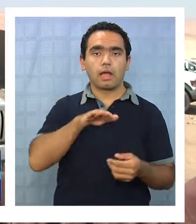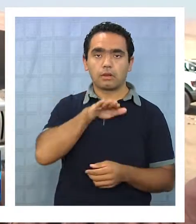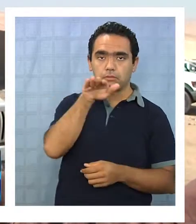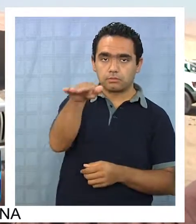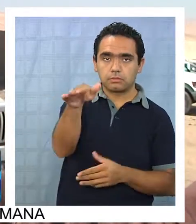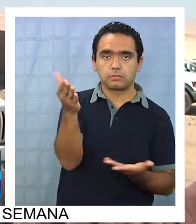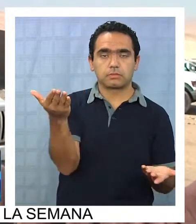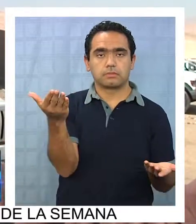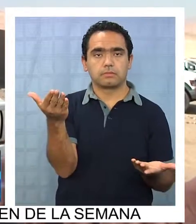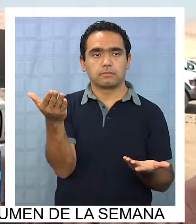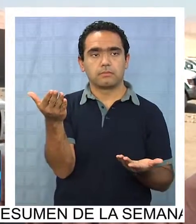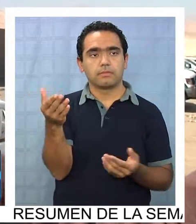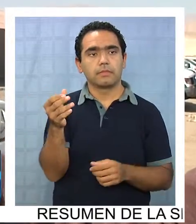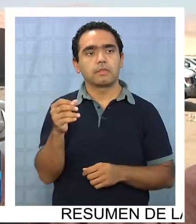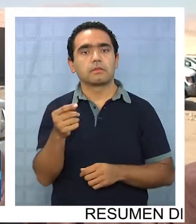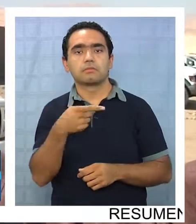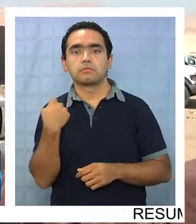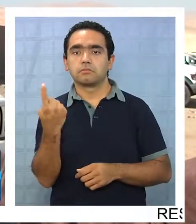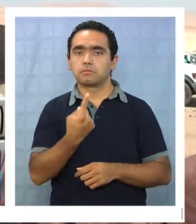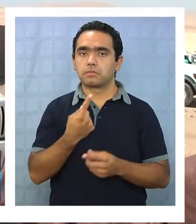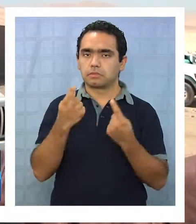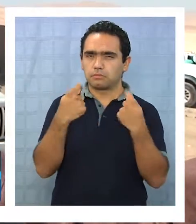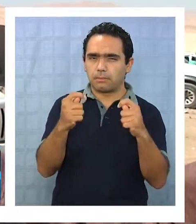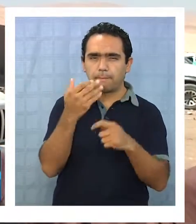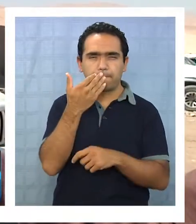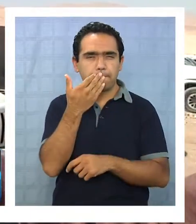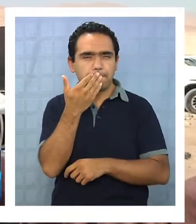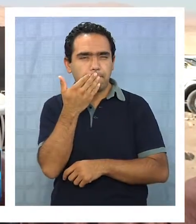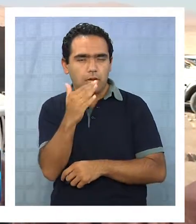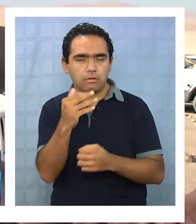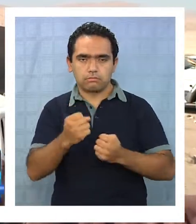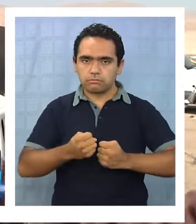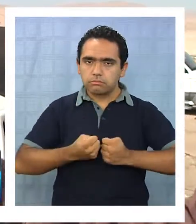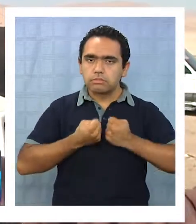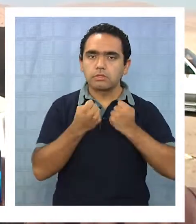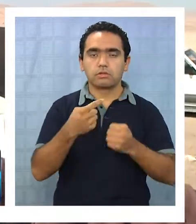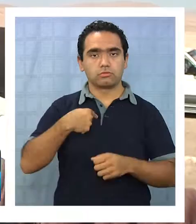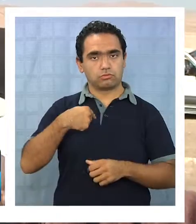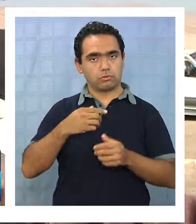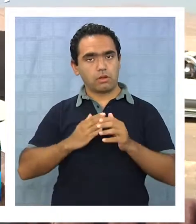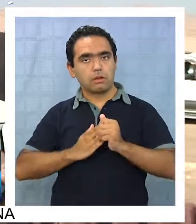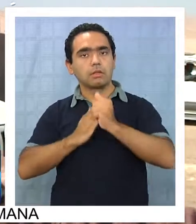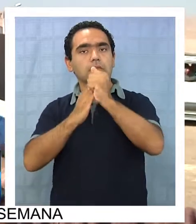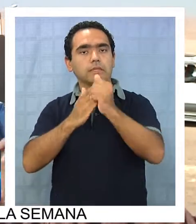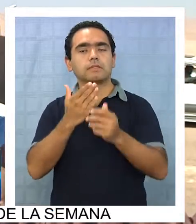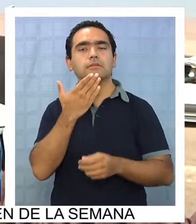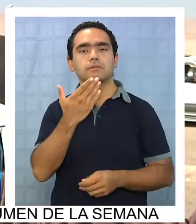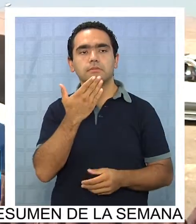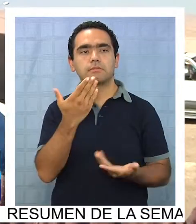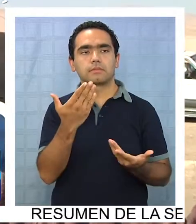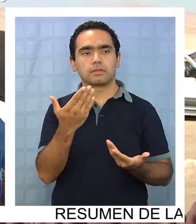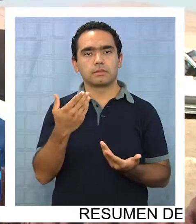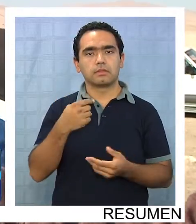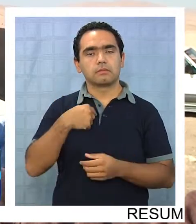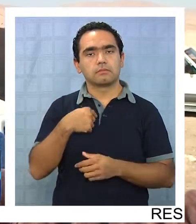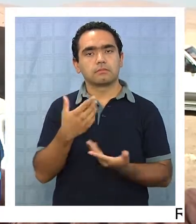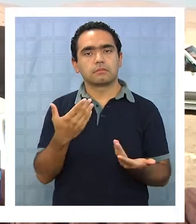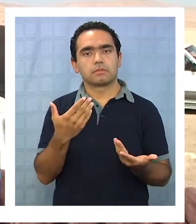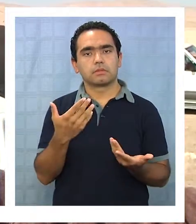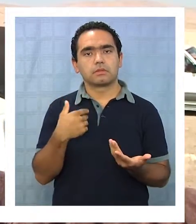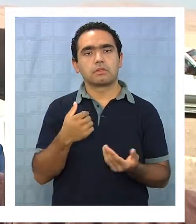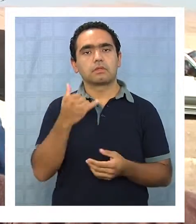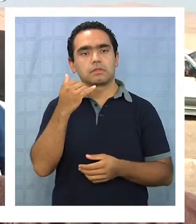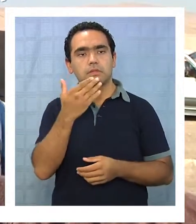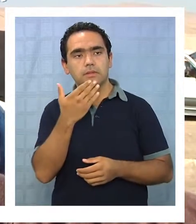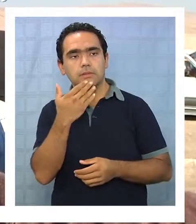bueno, hemos tratado de hacer lo mejor posible, yo como dirigente también, o Wilford Moscoso, que lo